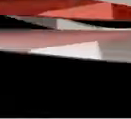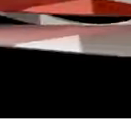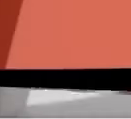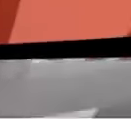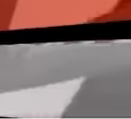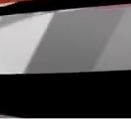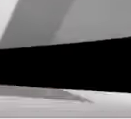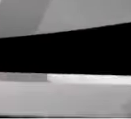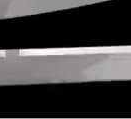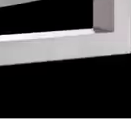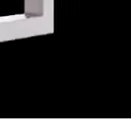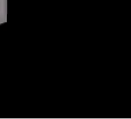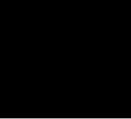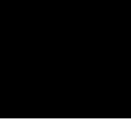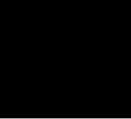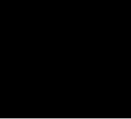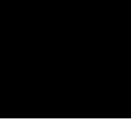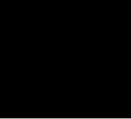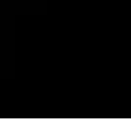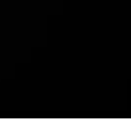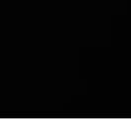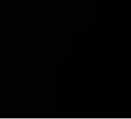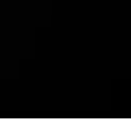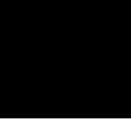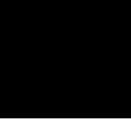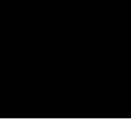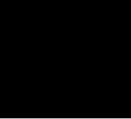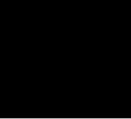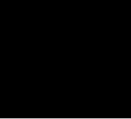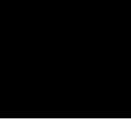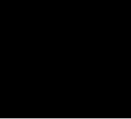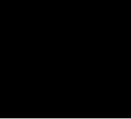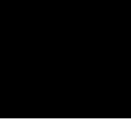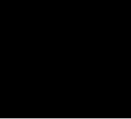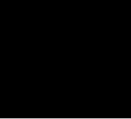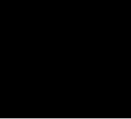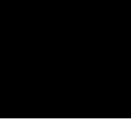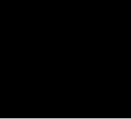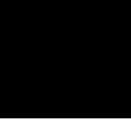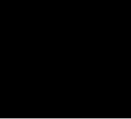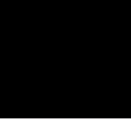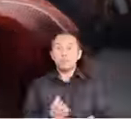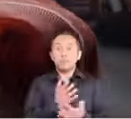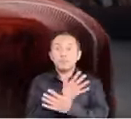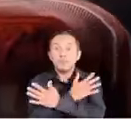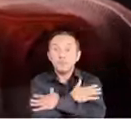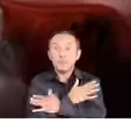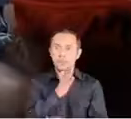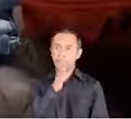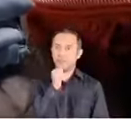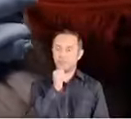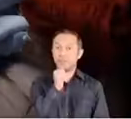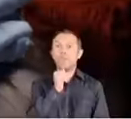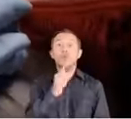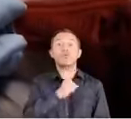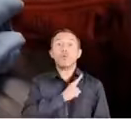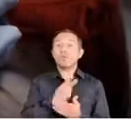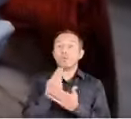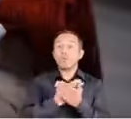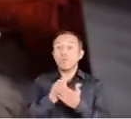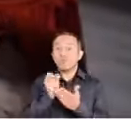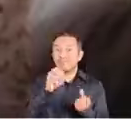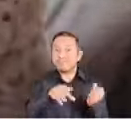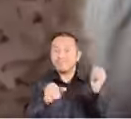opinión oportuna. Entre todos, porque somos entre todos. Solo podemos abrazarnos